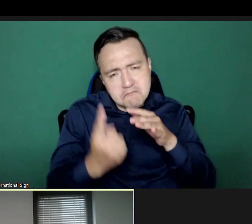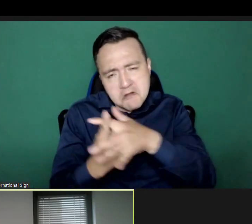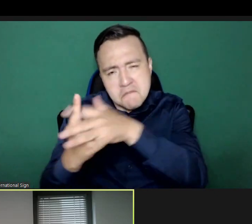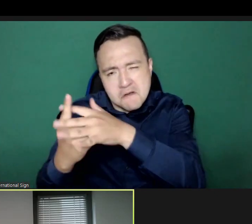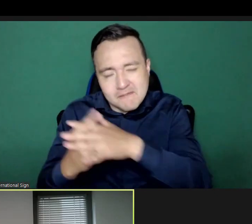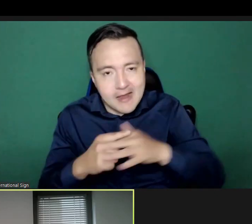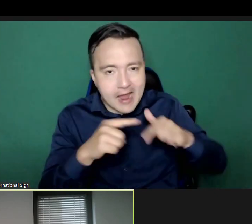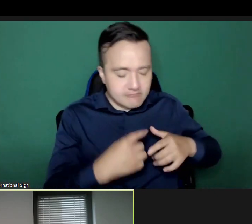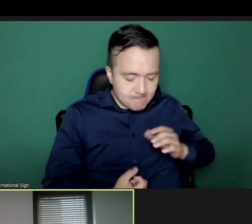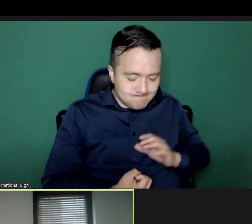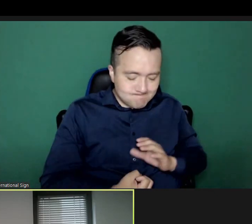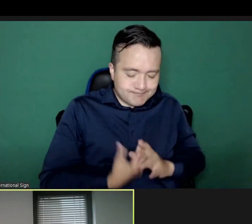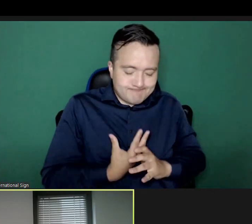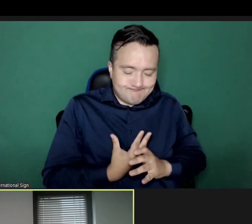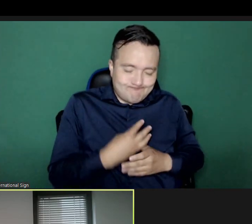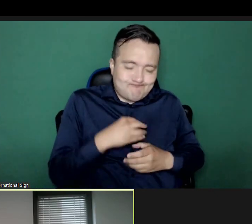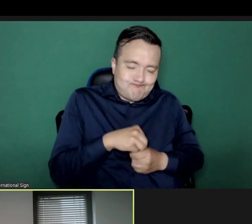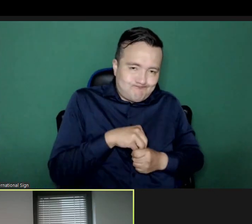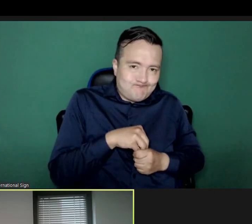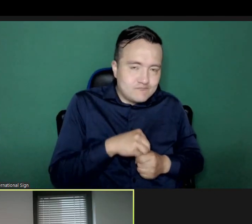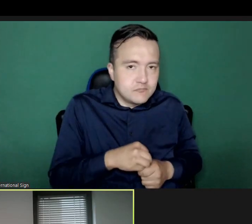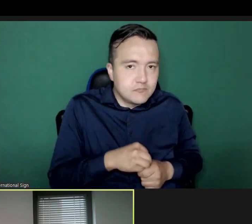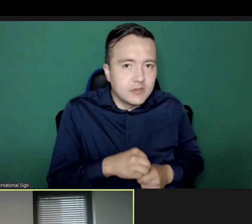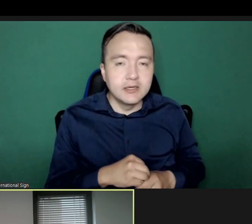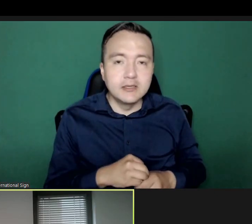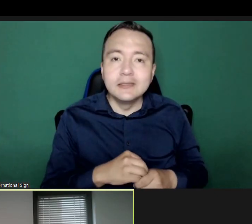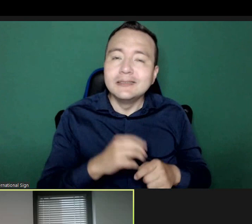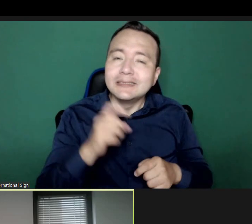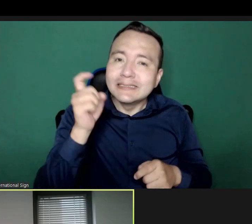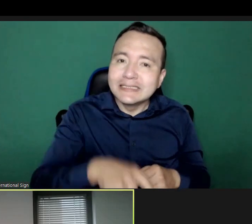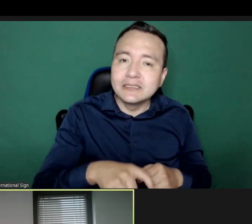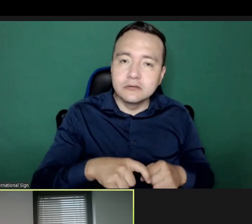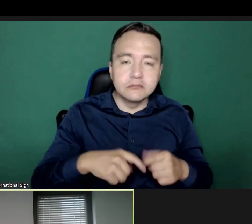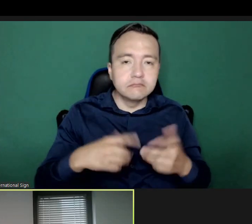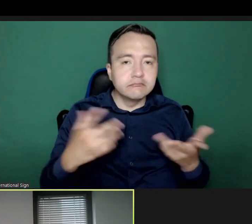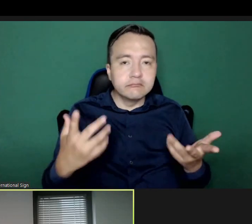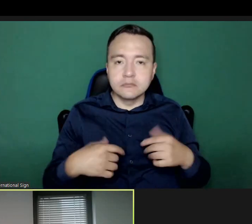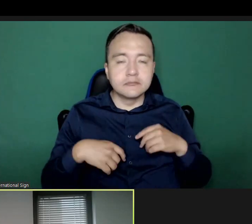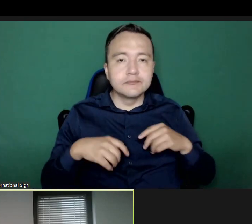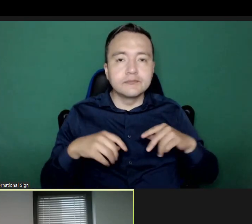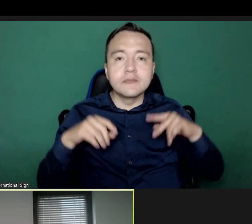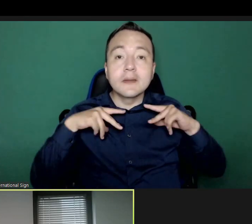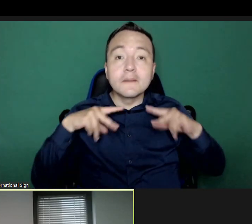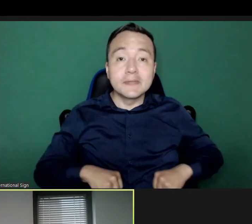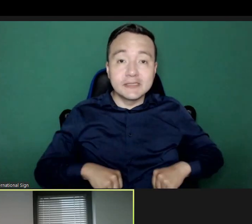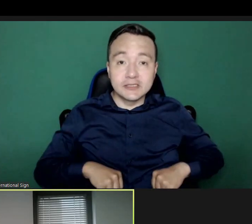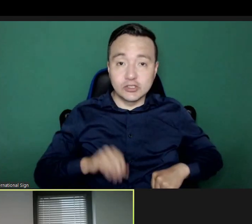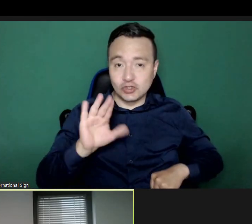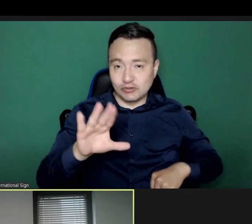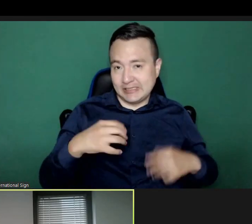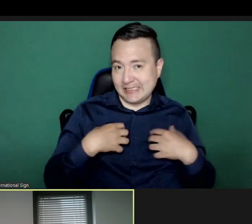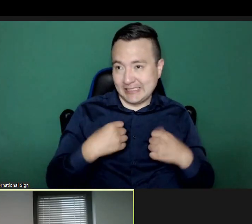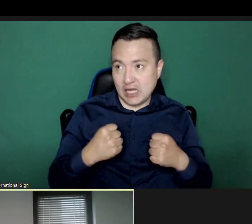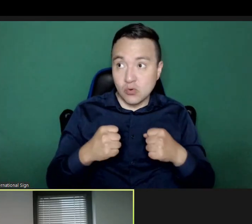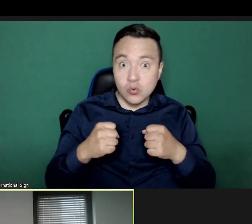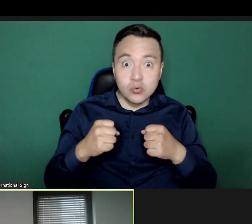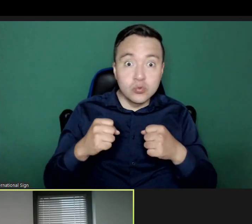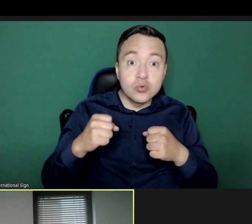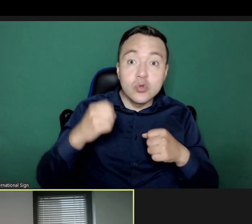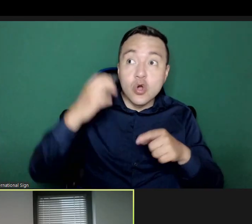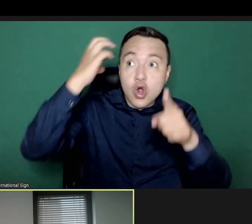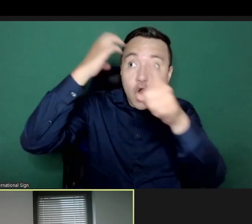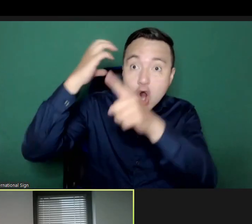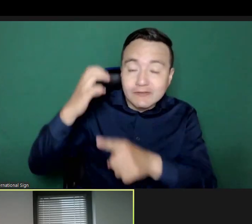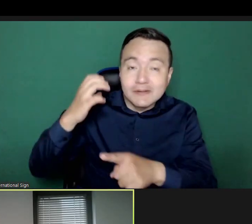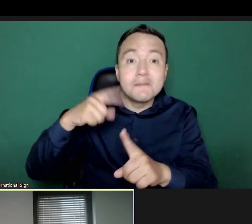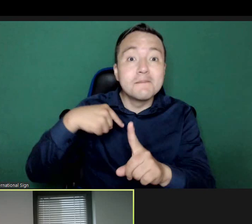que mover la discusión, sea de los ministerios de salud, que de los ministerios de